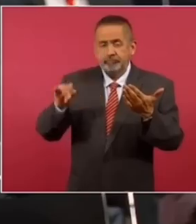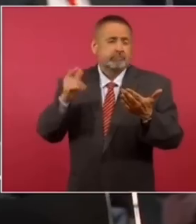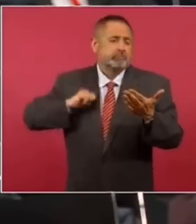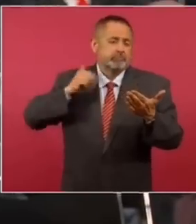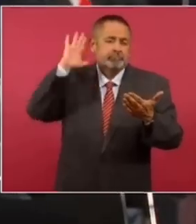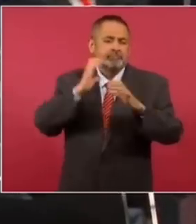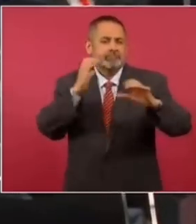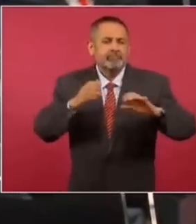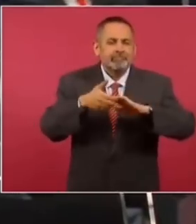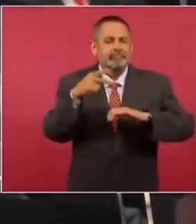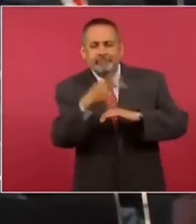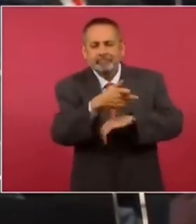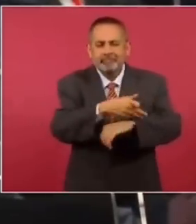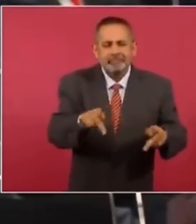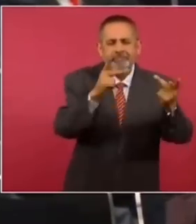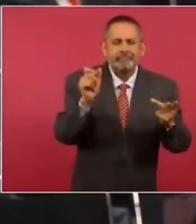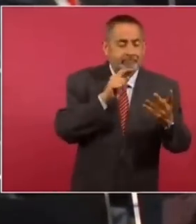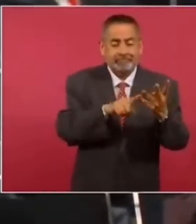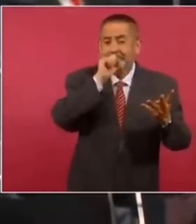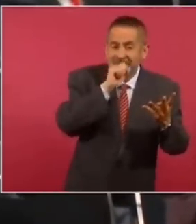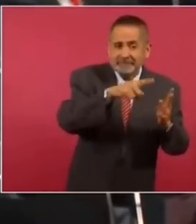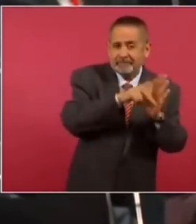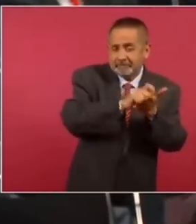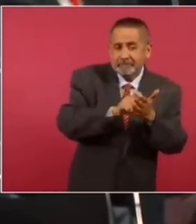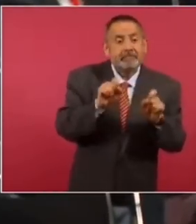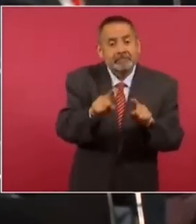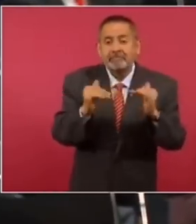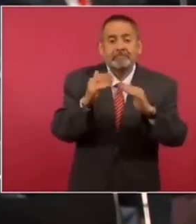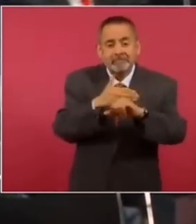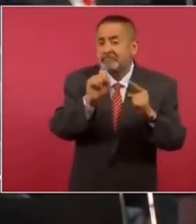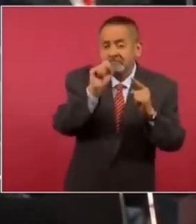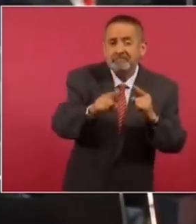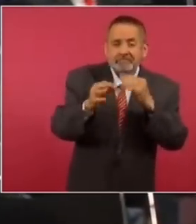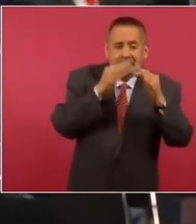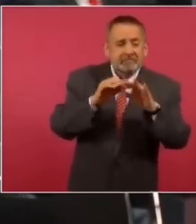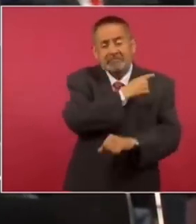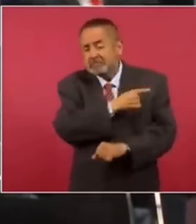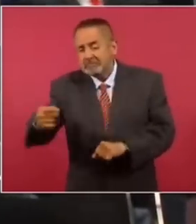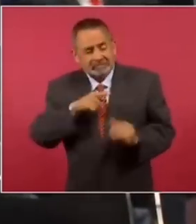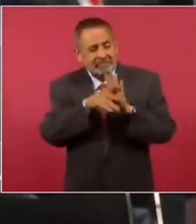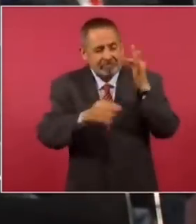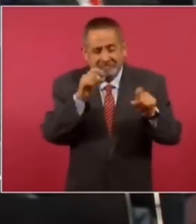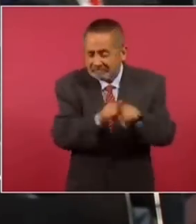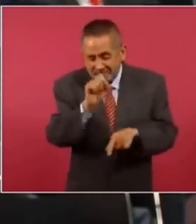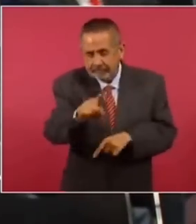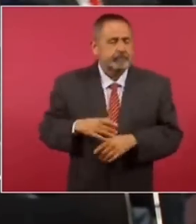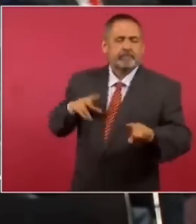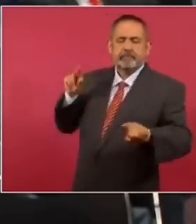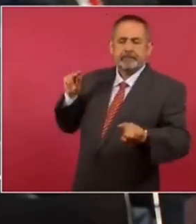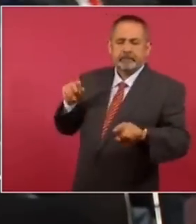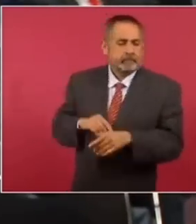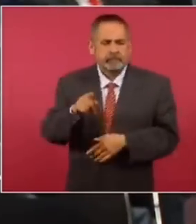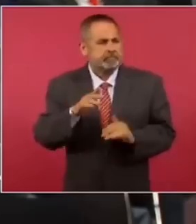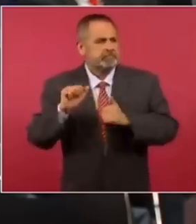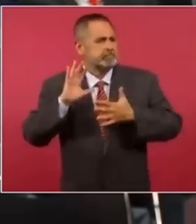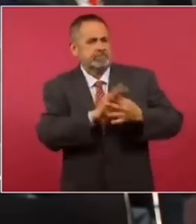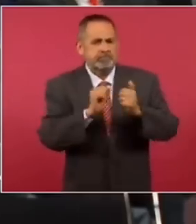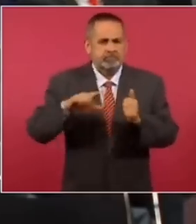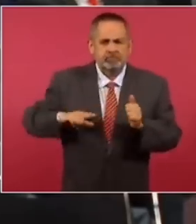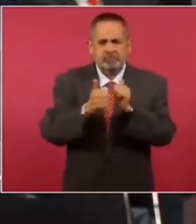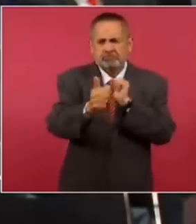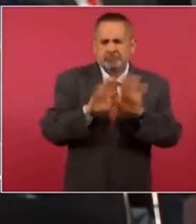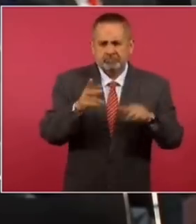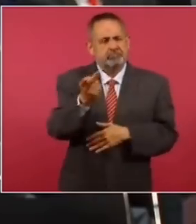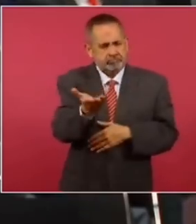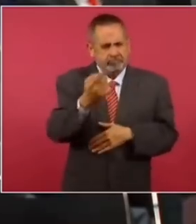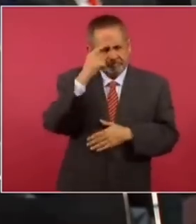de aquellas pipas que conseguía su familia para vender la Pemex, es el mismo periodismo que hizo la Casa Blanca, es el mismo periodismo que ha estado presente todo el tiempo. No hay compromiso con el gobierno, no hay amistad y no hay sacanía,